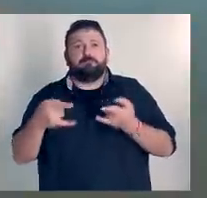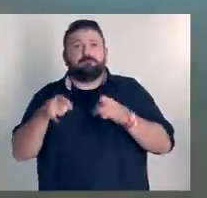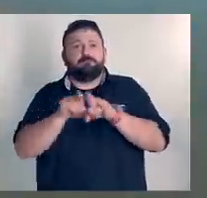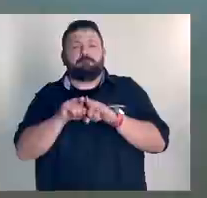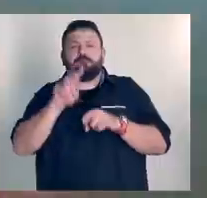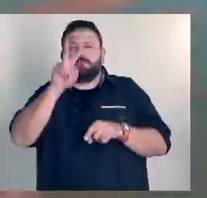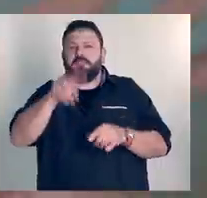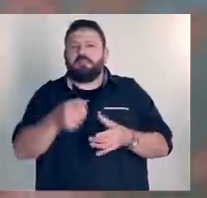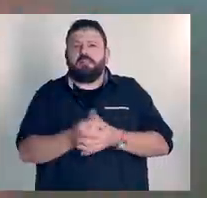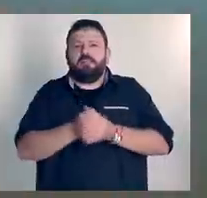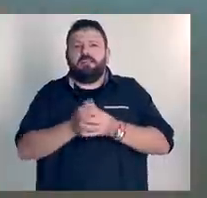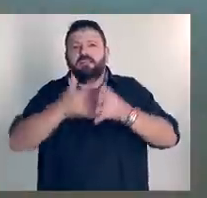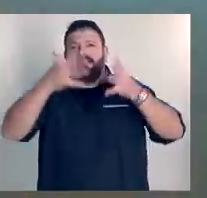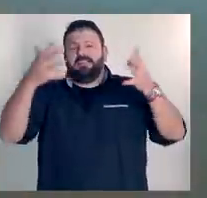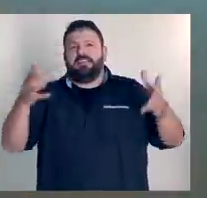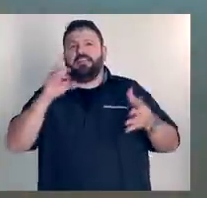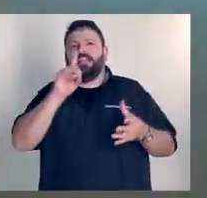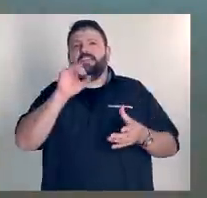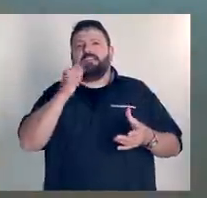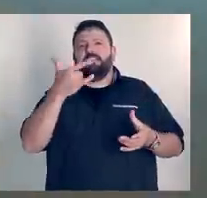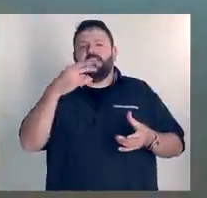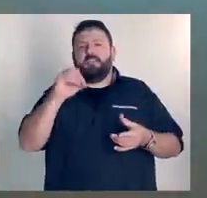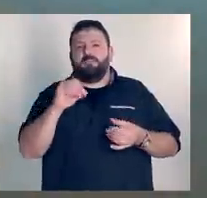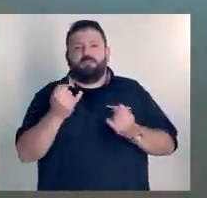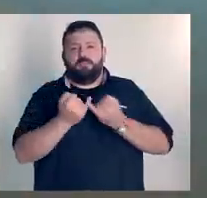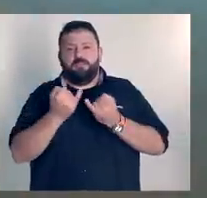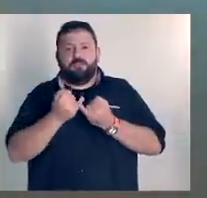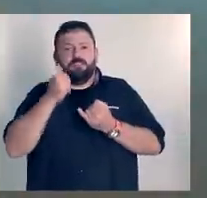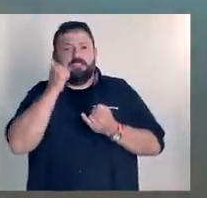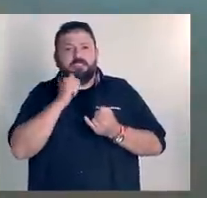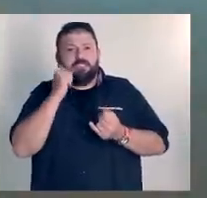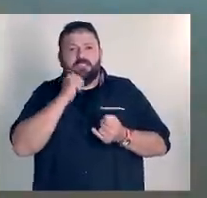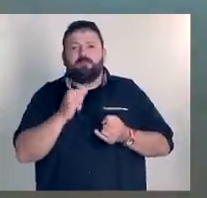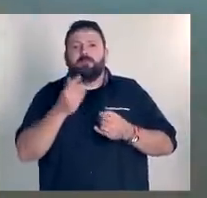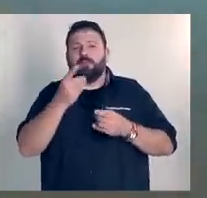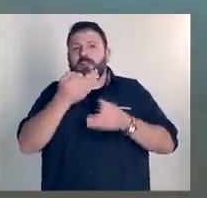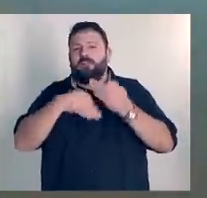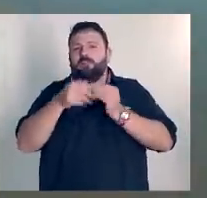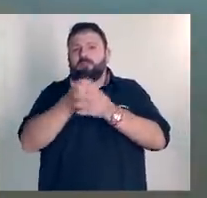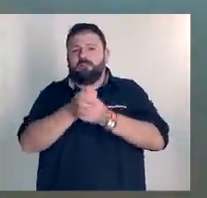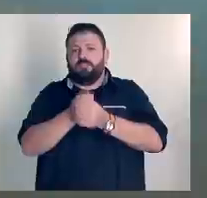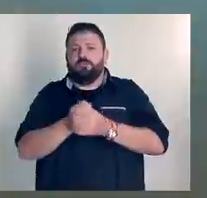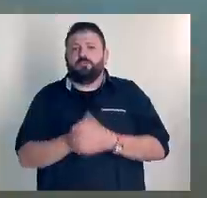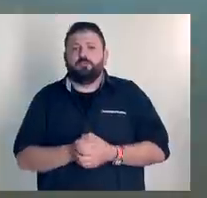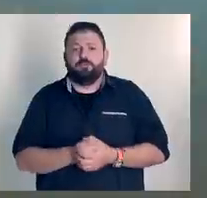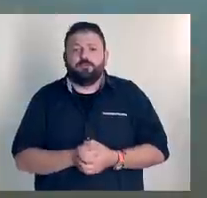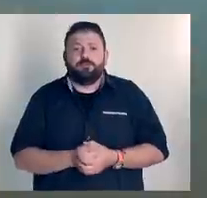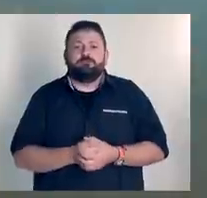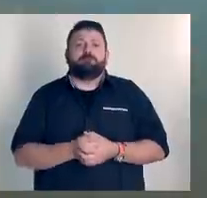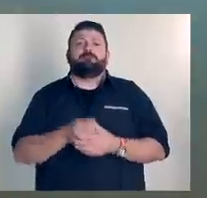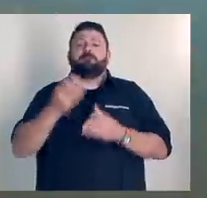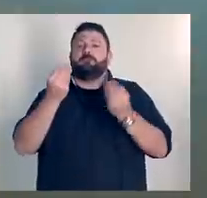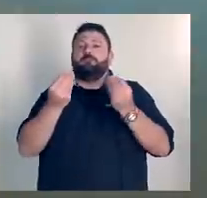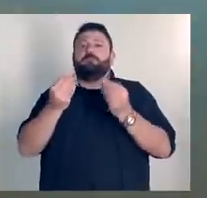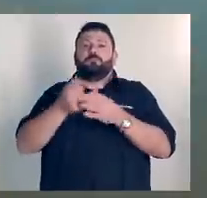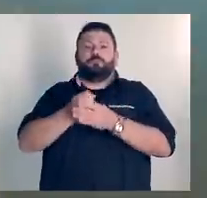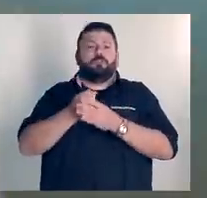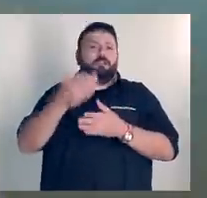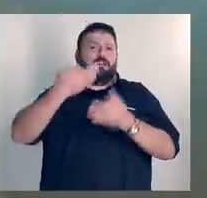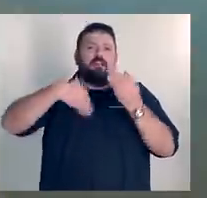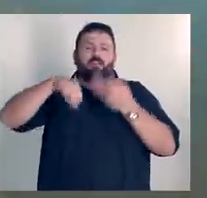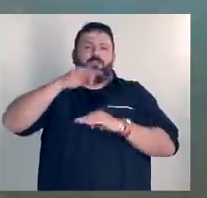gran saludo a Diego Calderón, que por ahí siempre le debo el saludo, así que muchos saludos. Y bueno, a todos